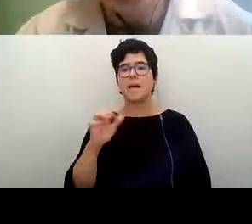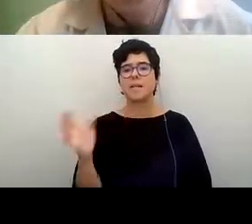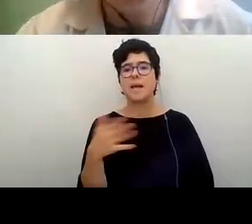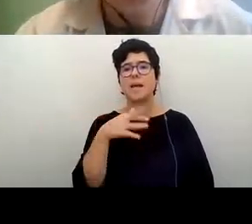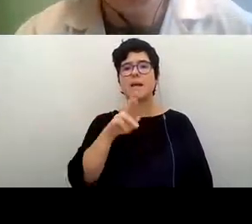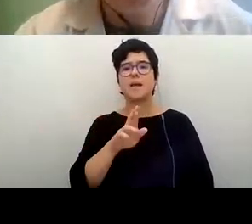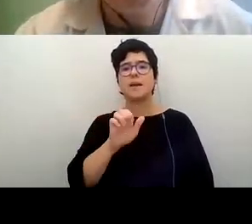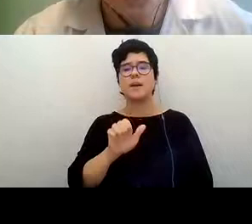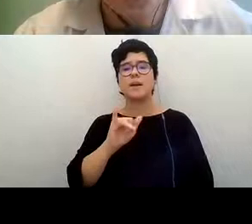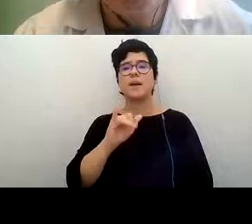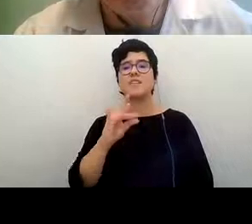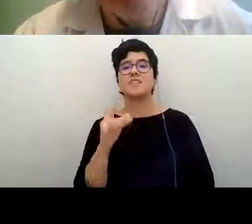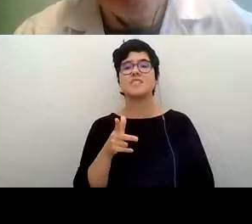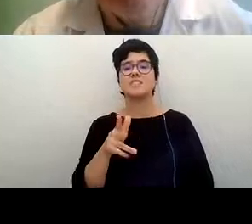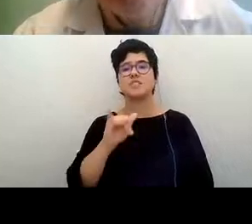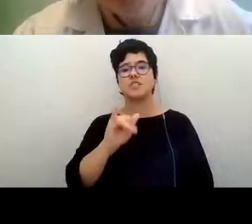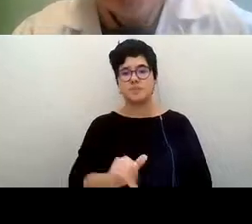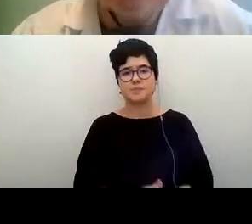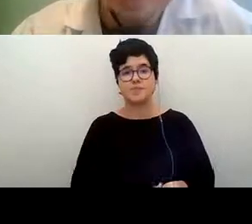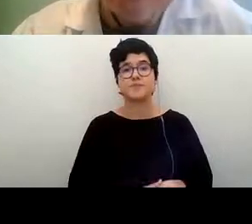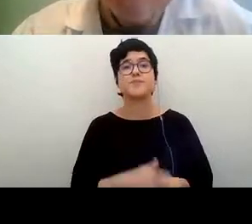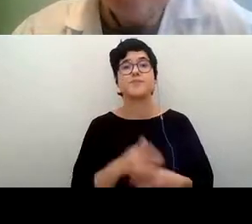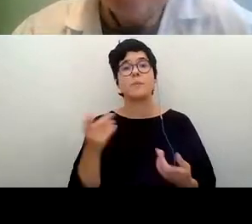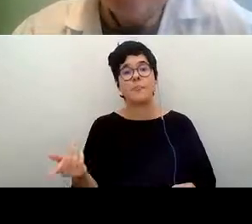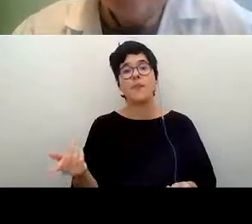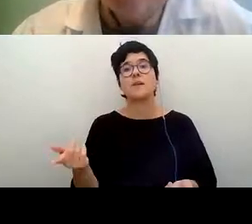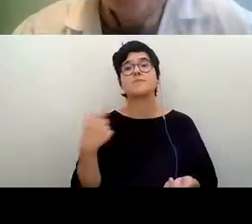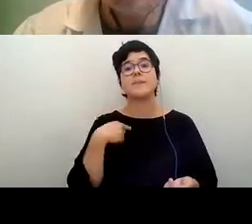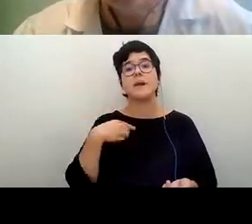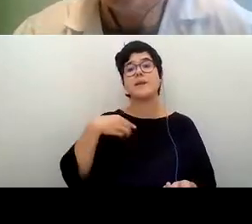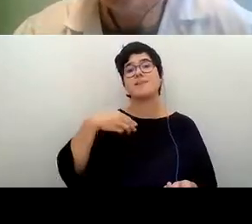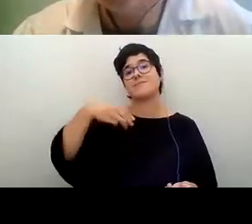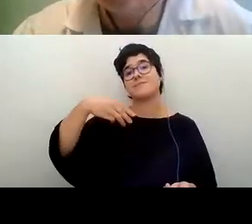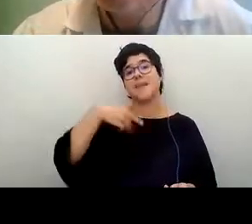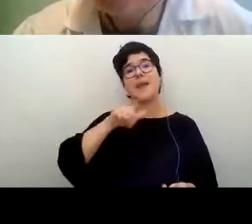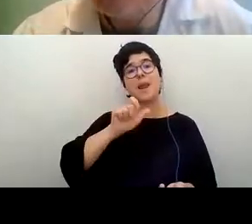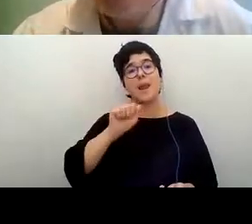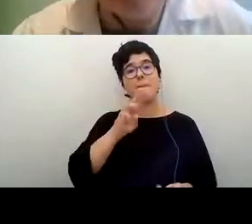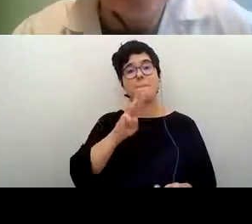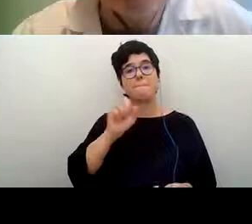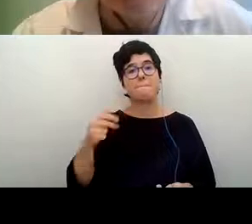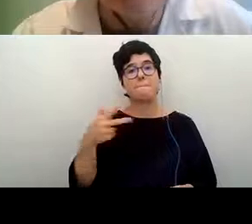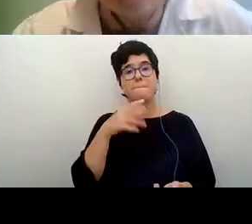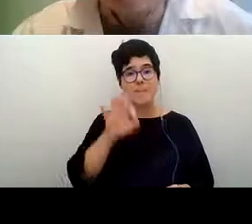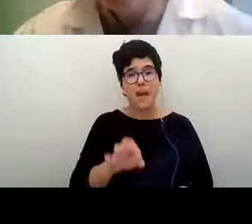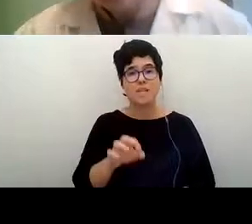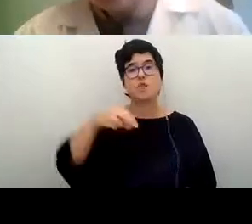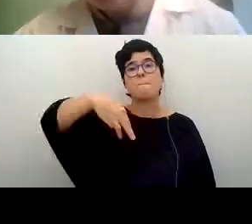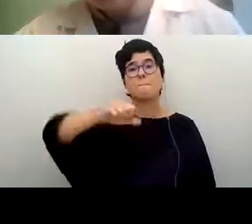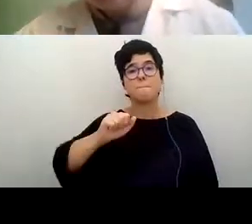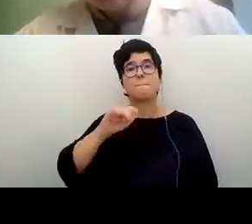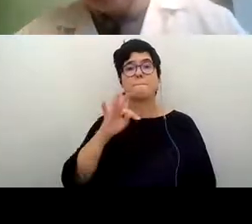el lapacho como el mate, además de la teína del té verde, los encontramos en el té Figuactive. De manera que